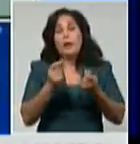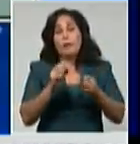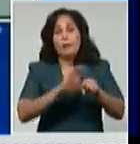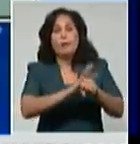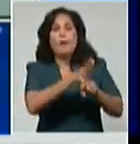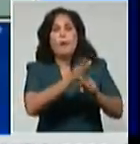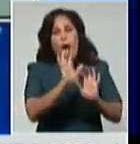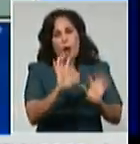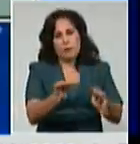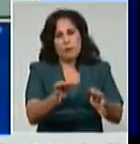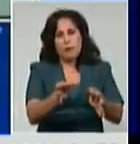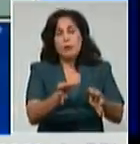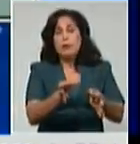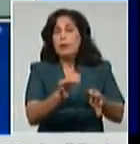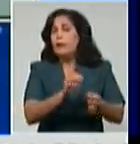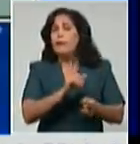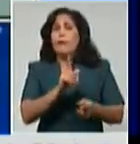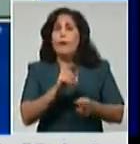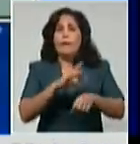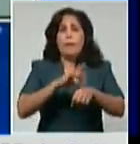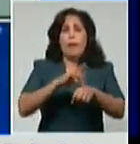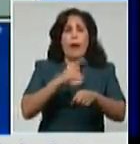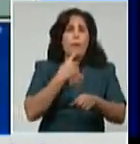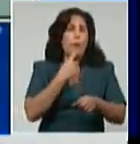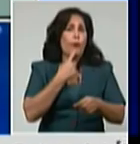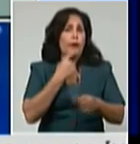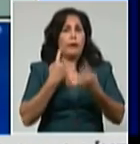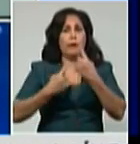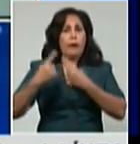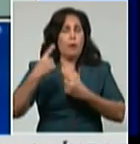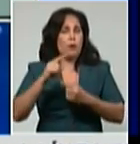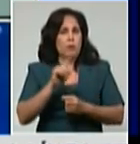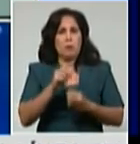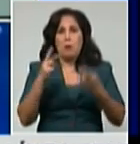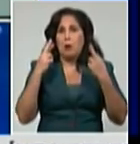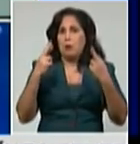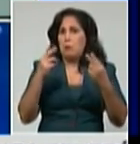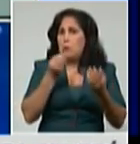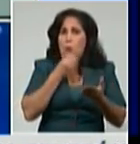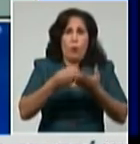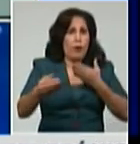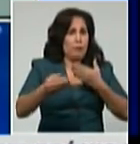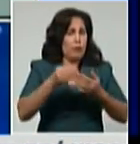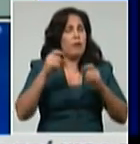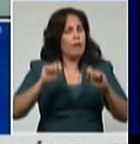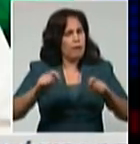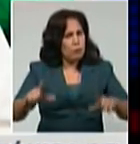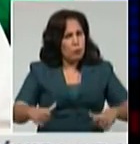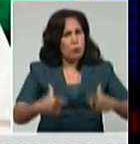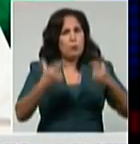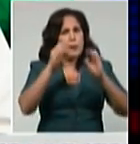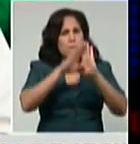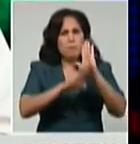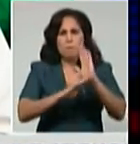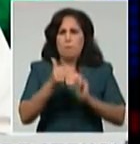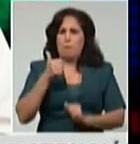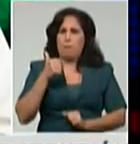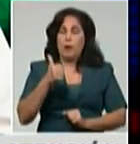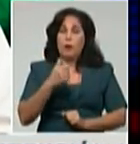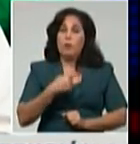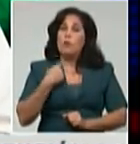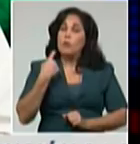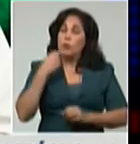una enfermedad que perdone a nadie siempre y cuando no se cumplan las medidas. Y lo que nos hace